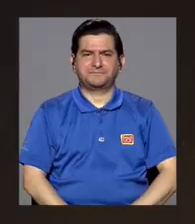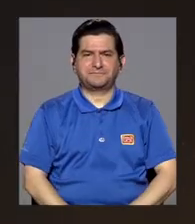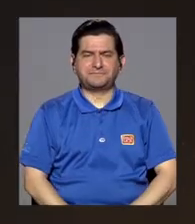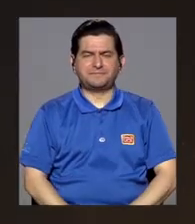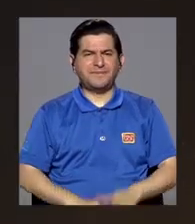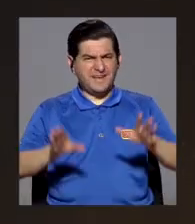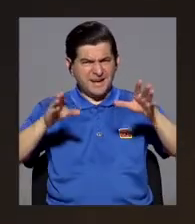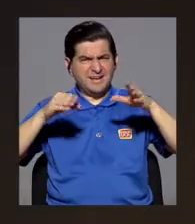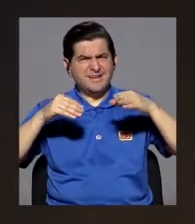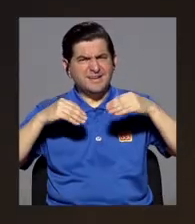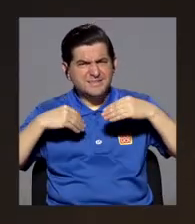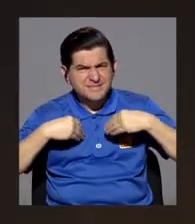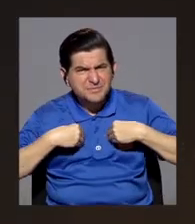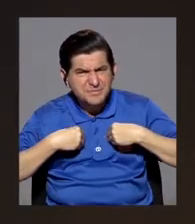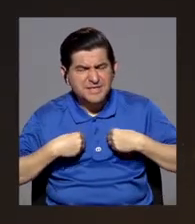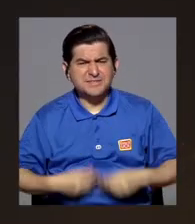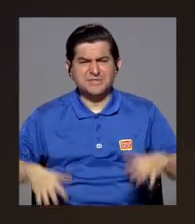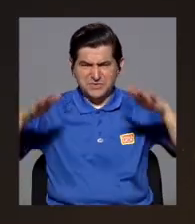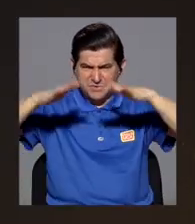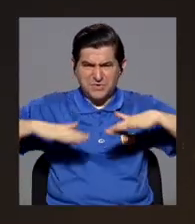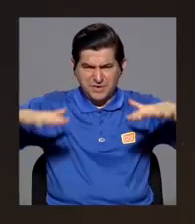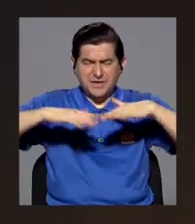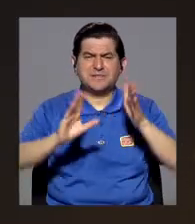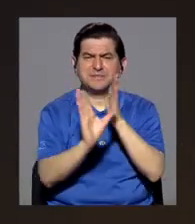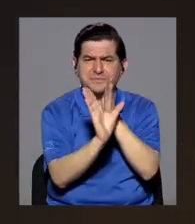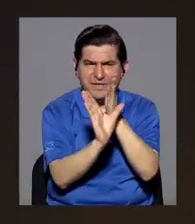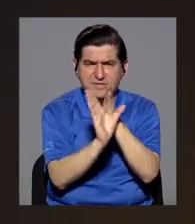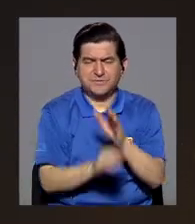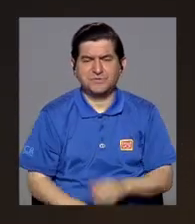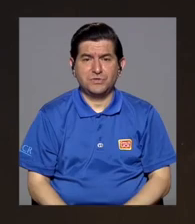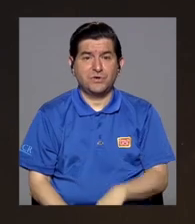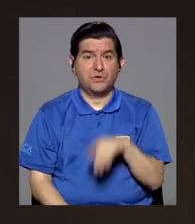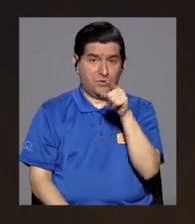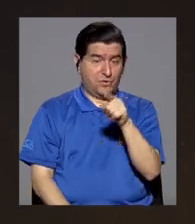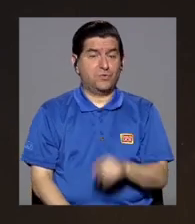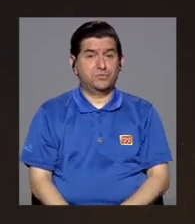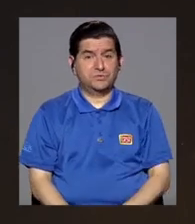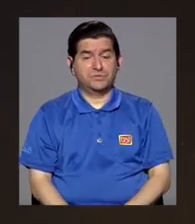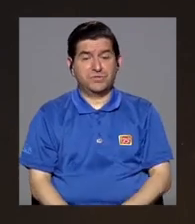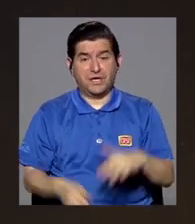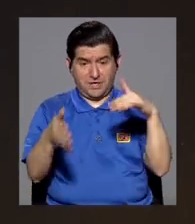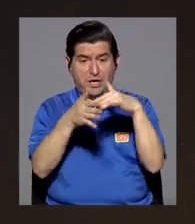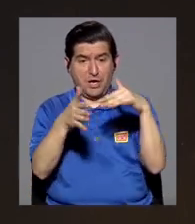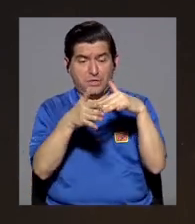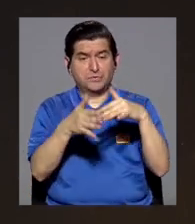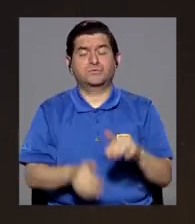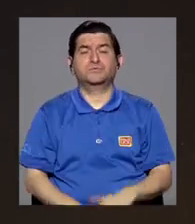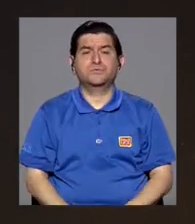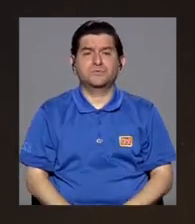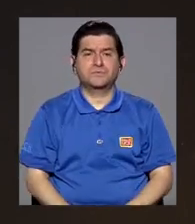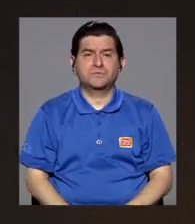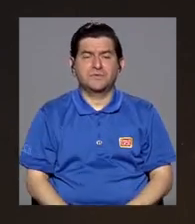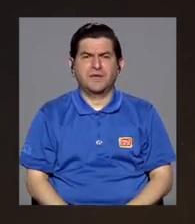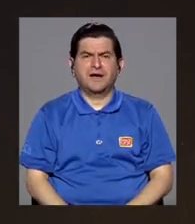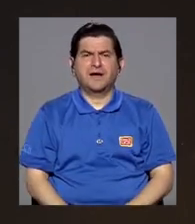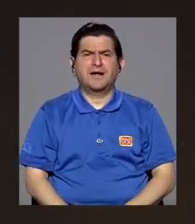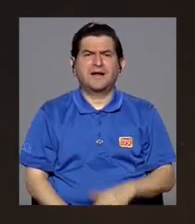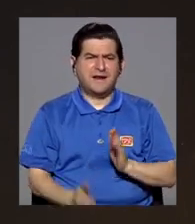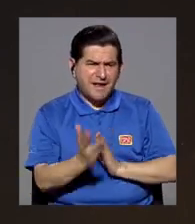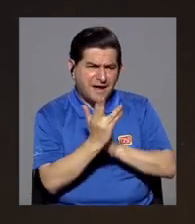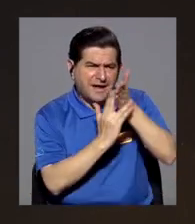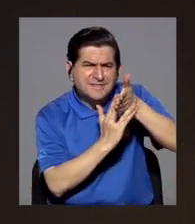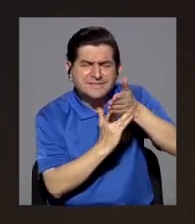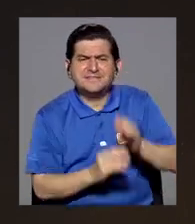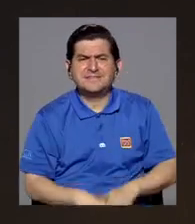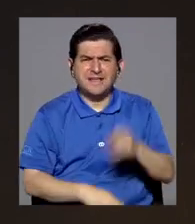cuánta aceptación ha tenido en el gremio de los psicólogos de dónde viene su información base la irrupción del